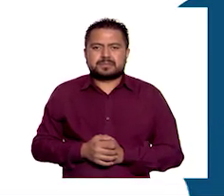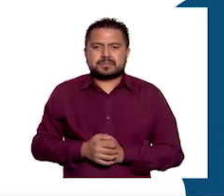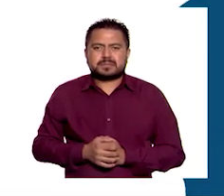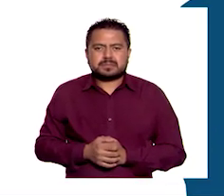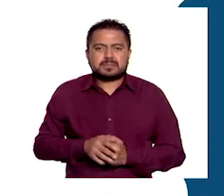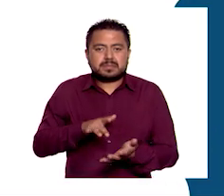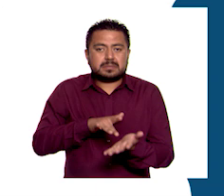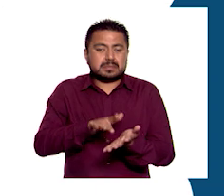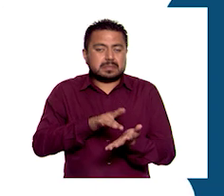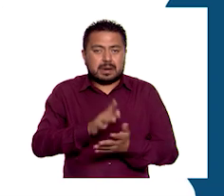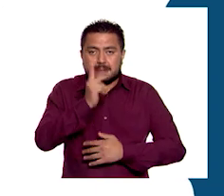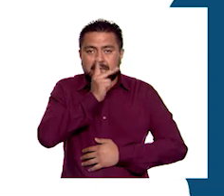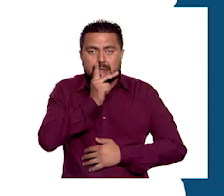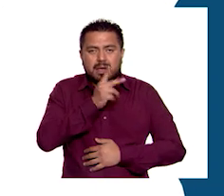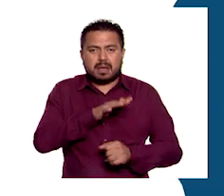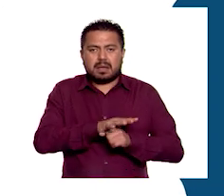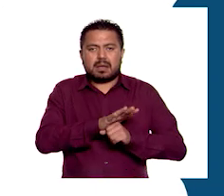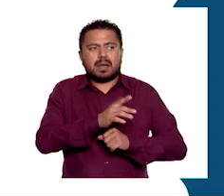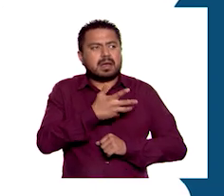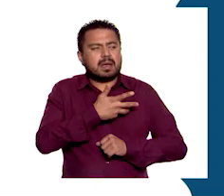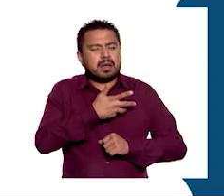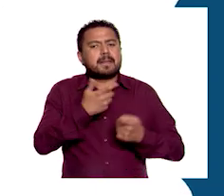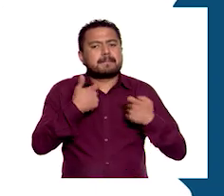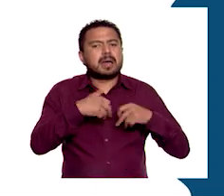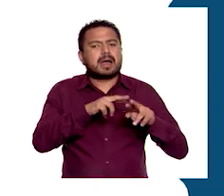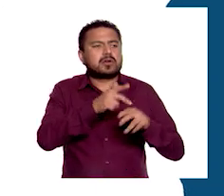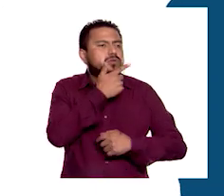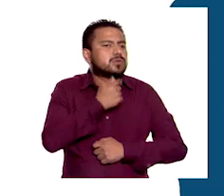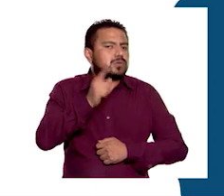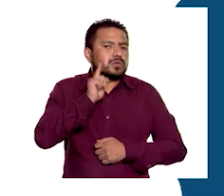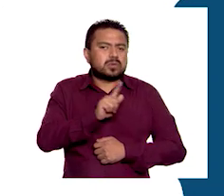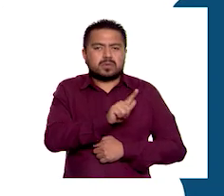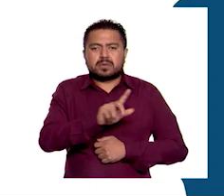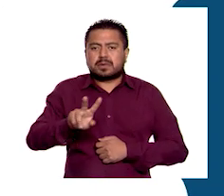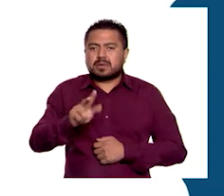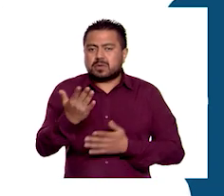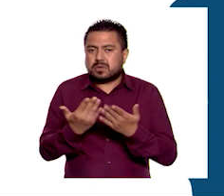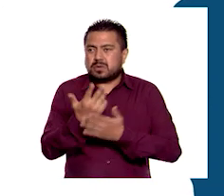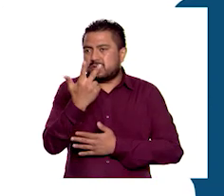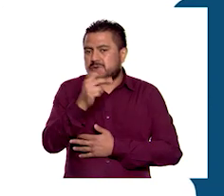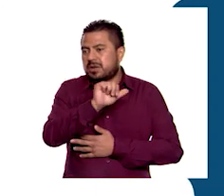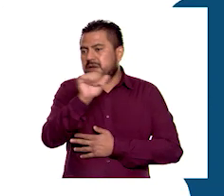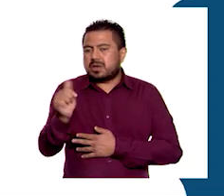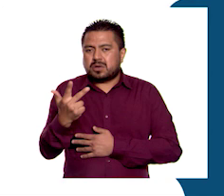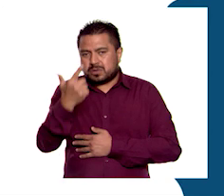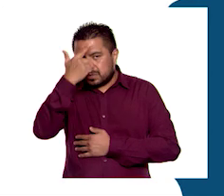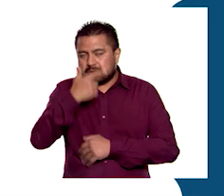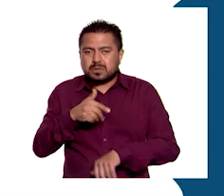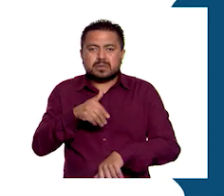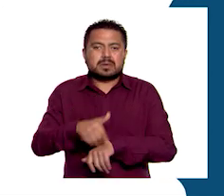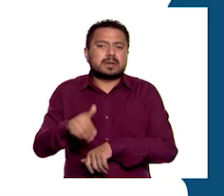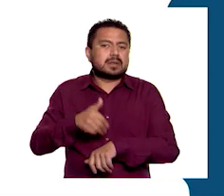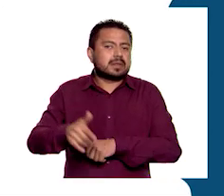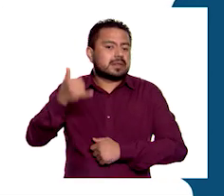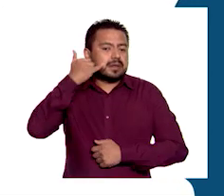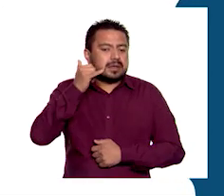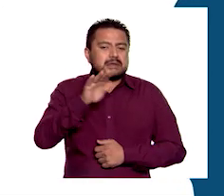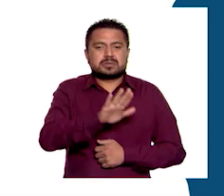Para apoyo pedagógico, hay maestras y maestros de lunes a viernes de 8 a 20 horas en el teléfono